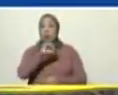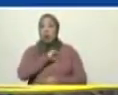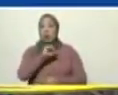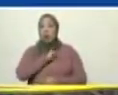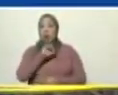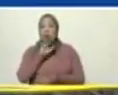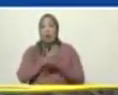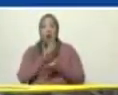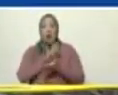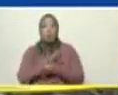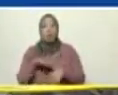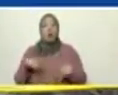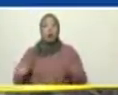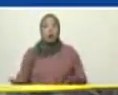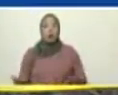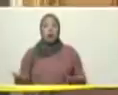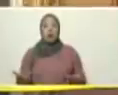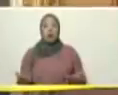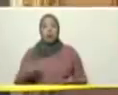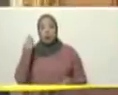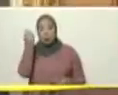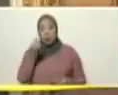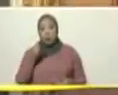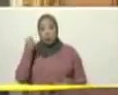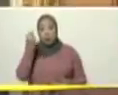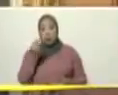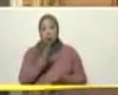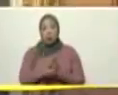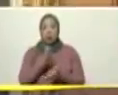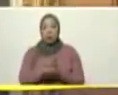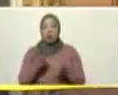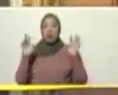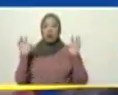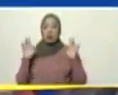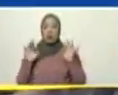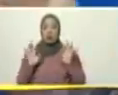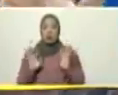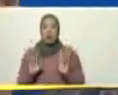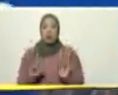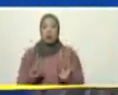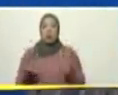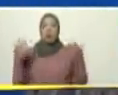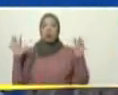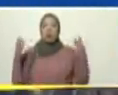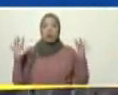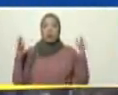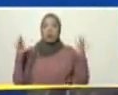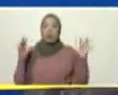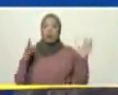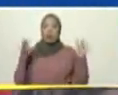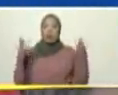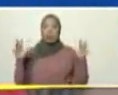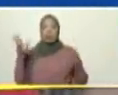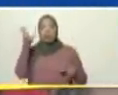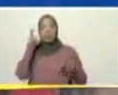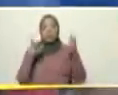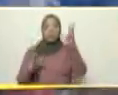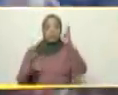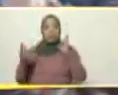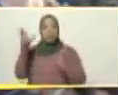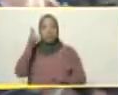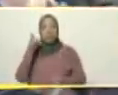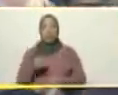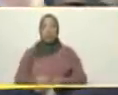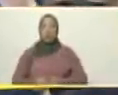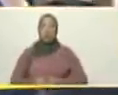calma y cordura, máxima conciencia y máxima movilización. Y se veía, se escuchó aquí,